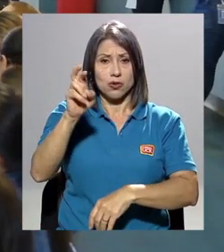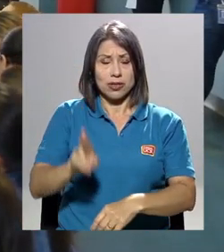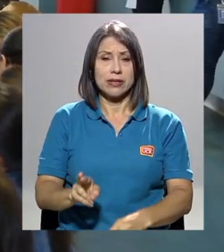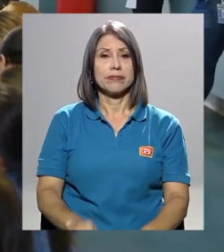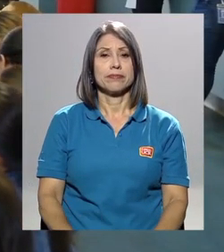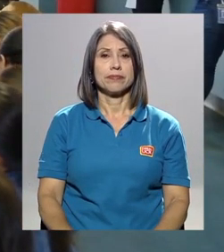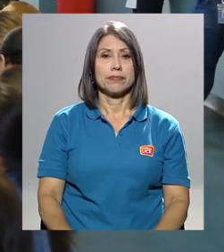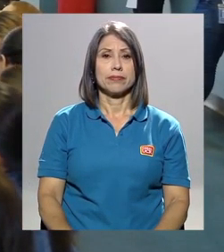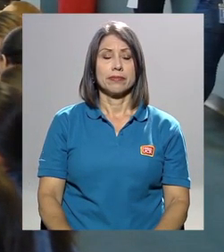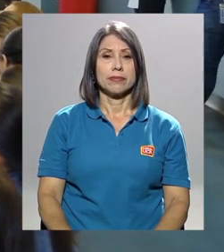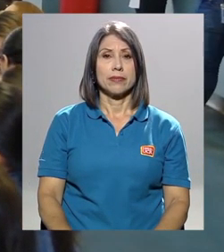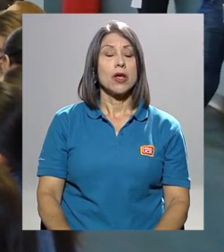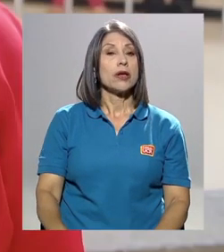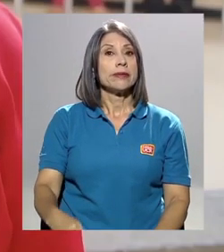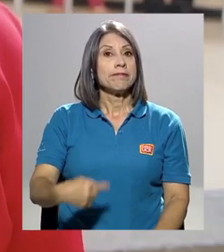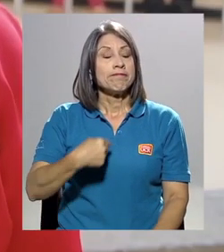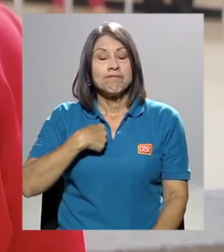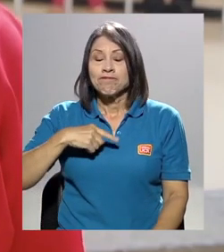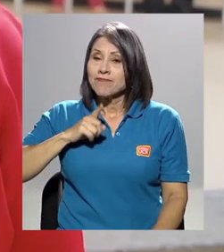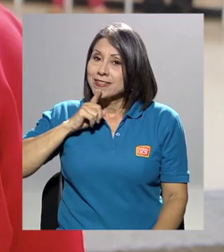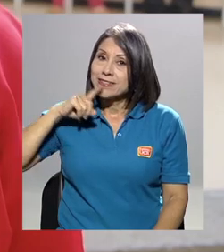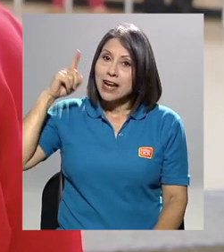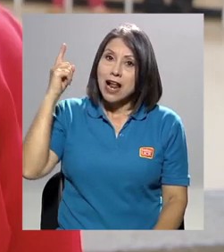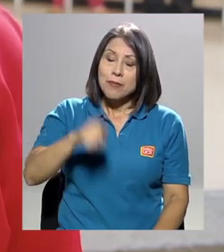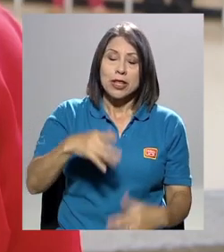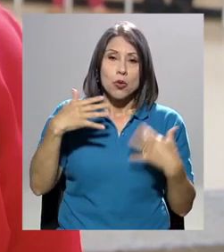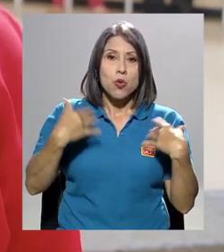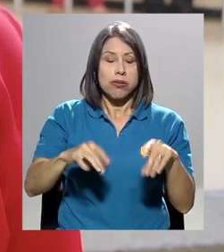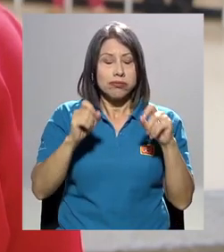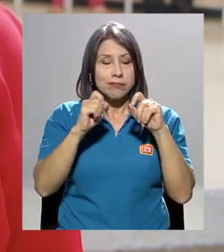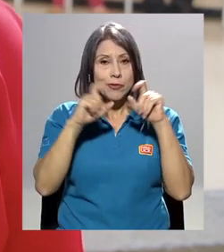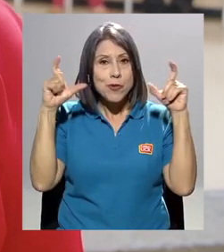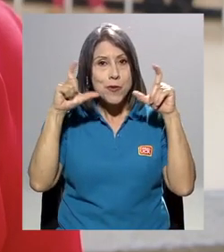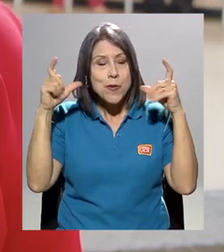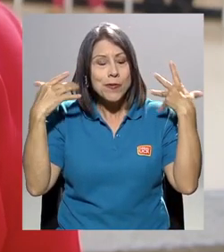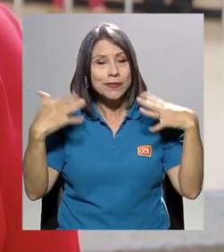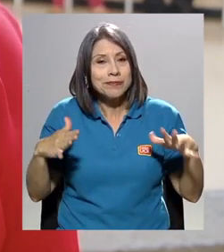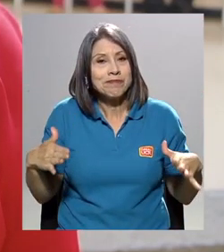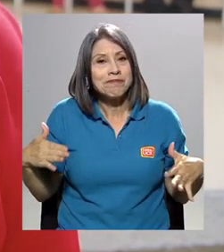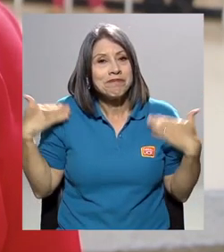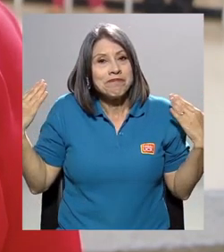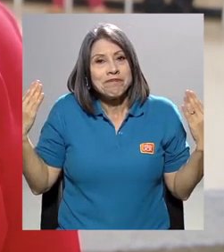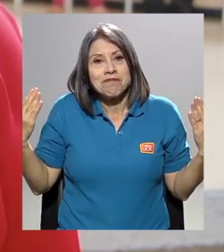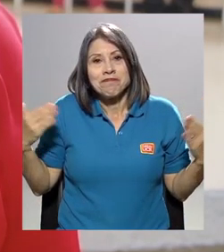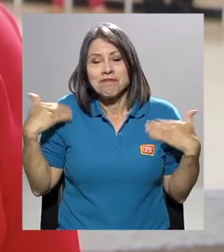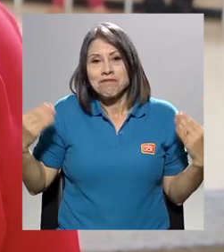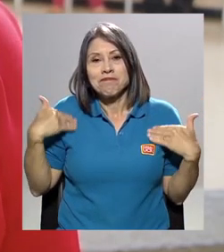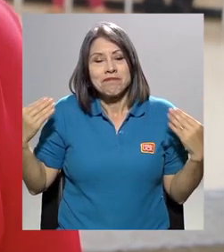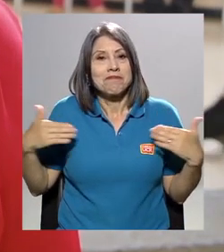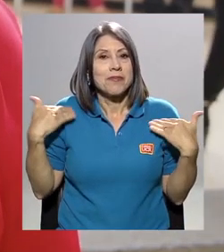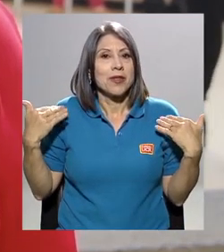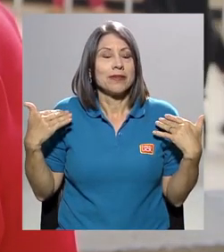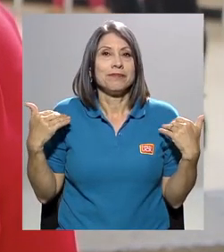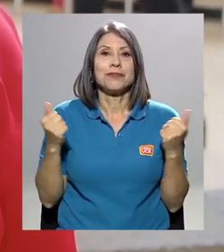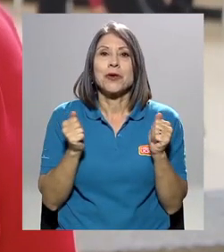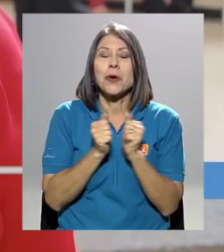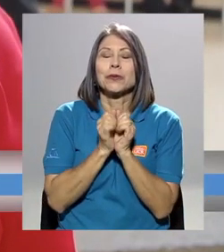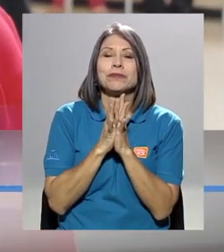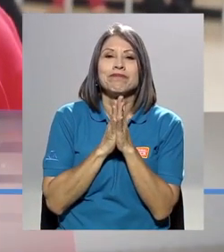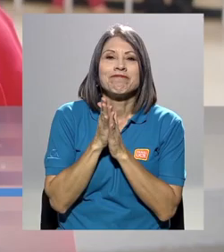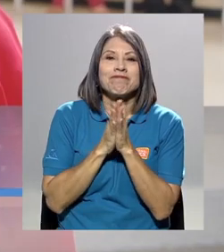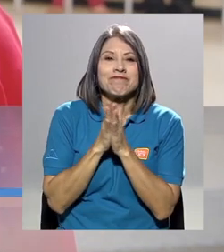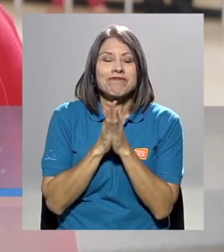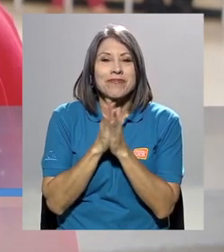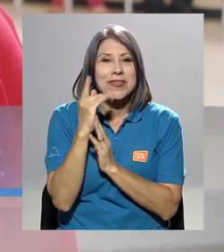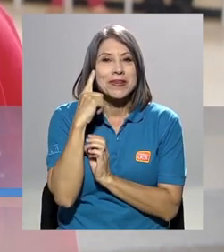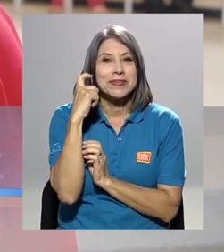Rica. Estoy realmente muy bien impresionada, estoy contentísima, con una ilusión muy